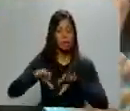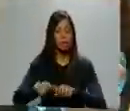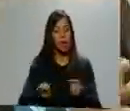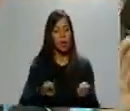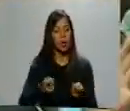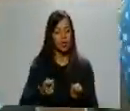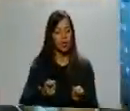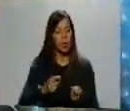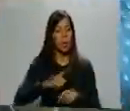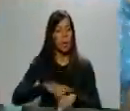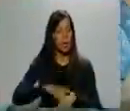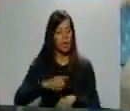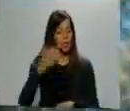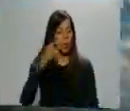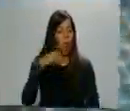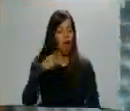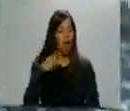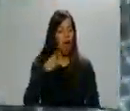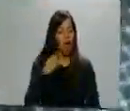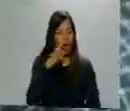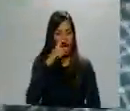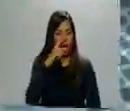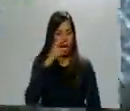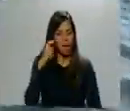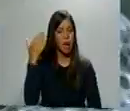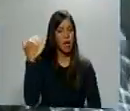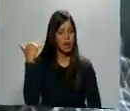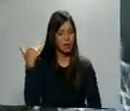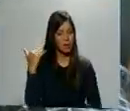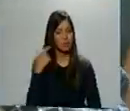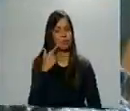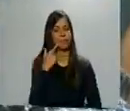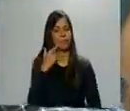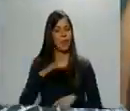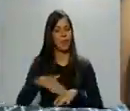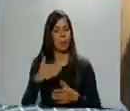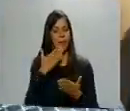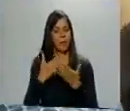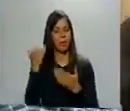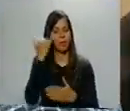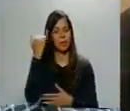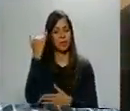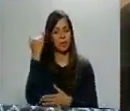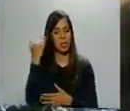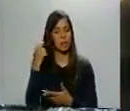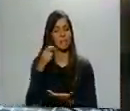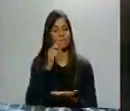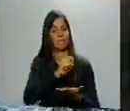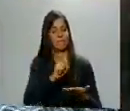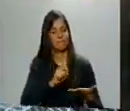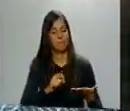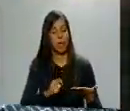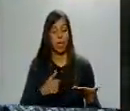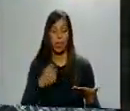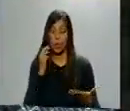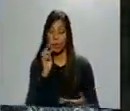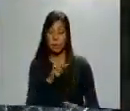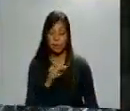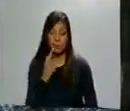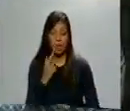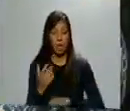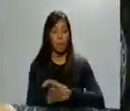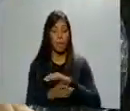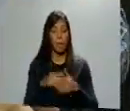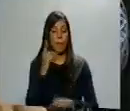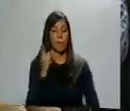en ese momento, esas fueron las razones que nos llevaron a hacer ese planteamiento. Como yo veía que el freno era